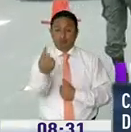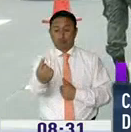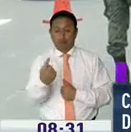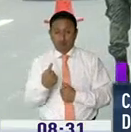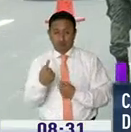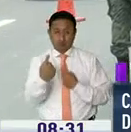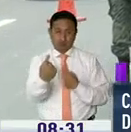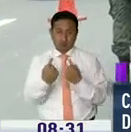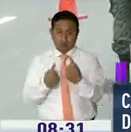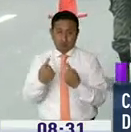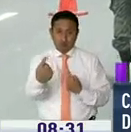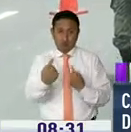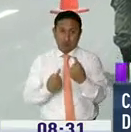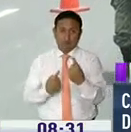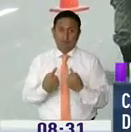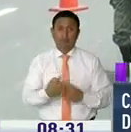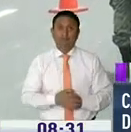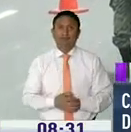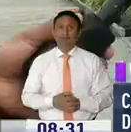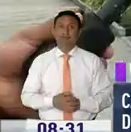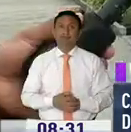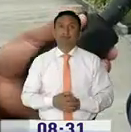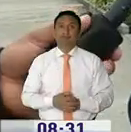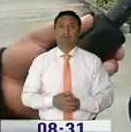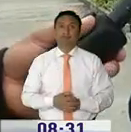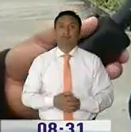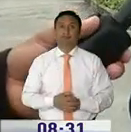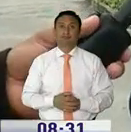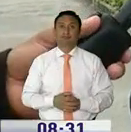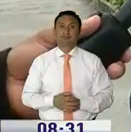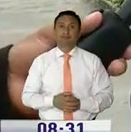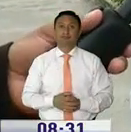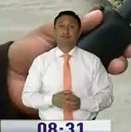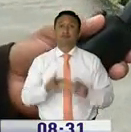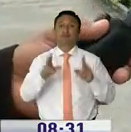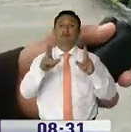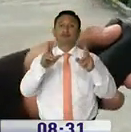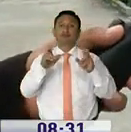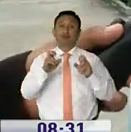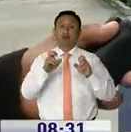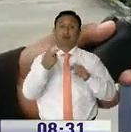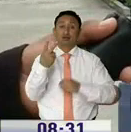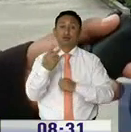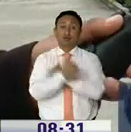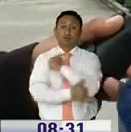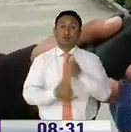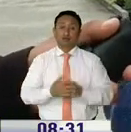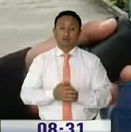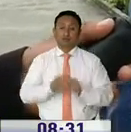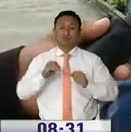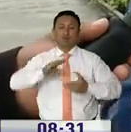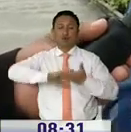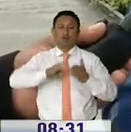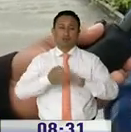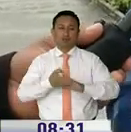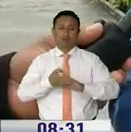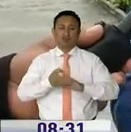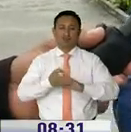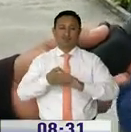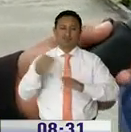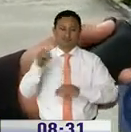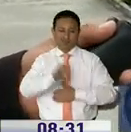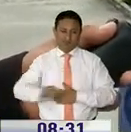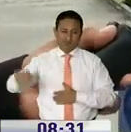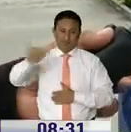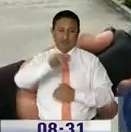que permite el ingreso y salida de mercadería. Un tema de carácter binacional, inclusive de la Comunidad de Naciones, se